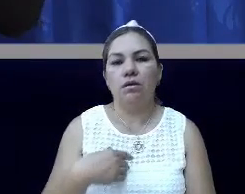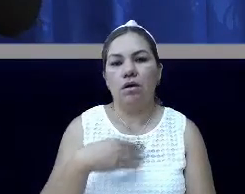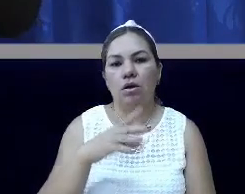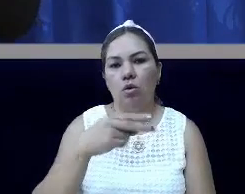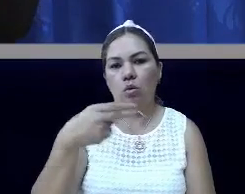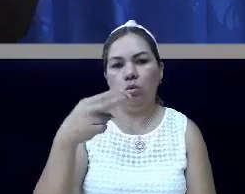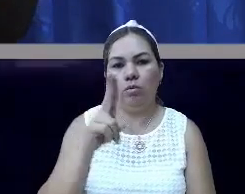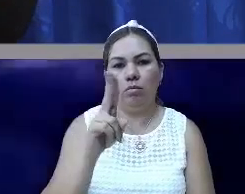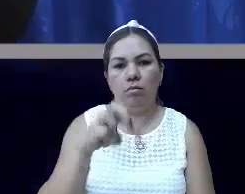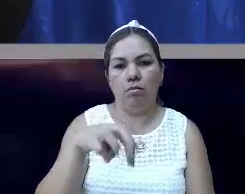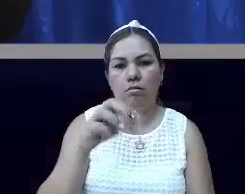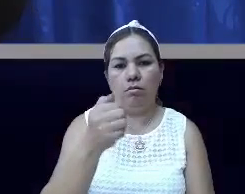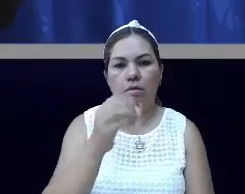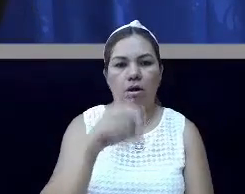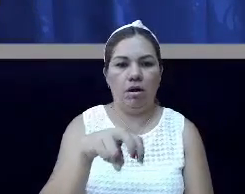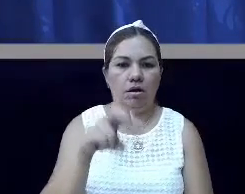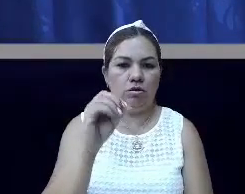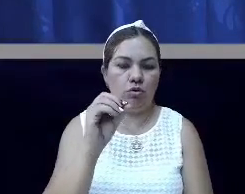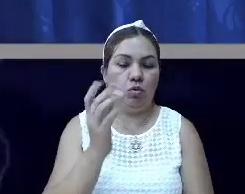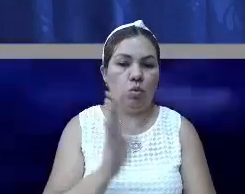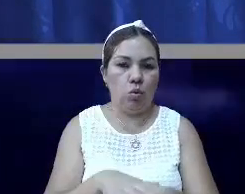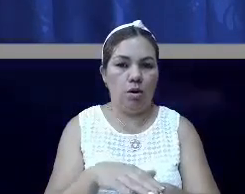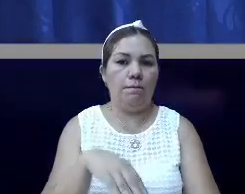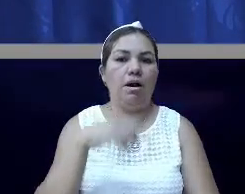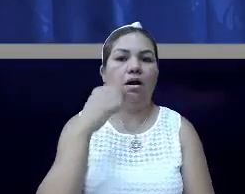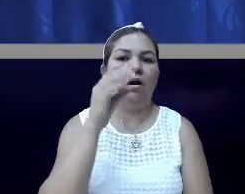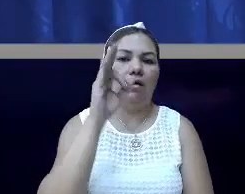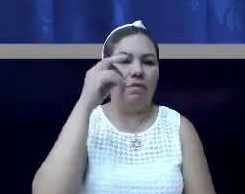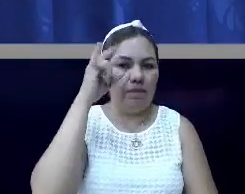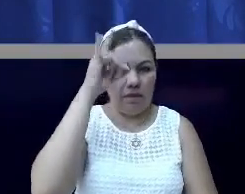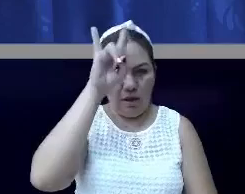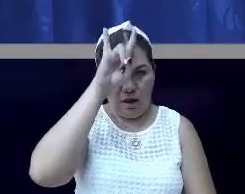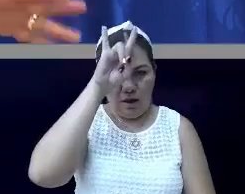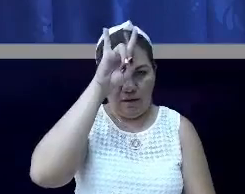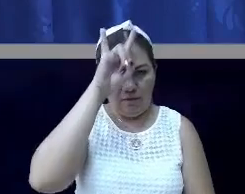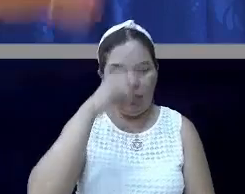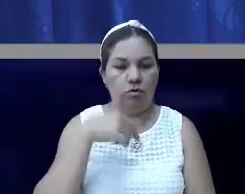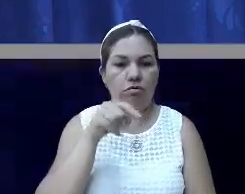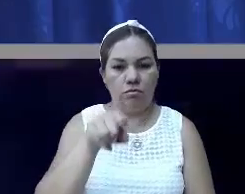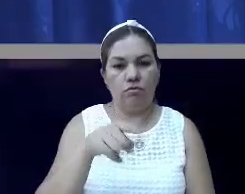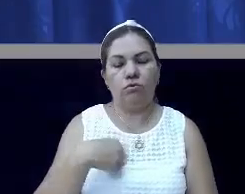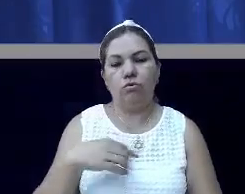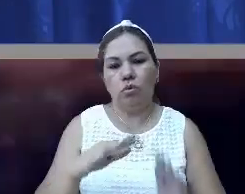humano le está culpando al diablo por las puertas que él mismo le abrió.